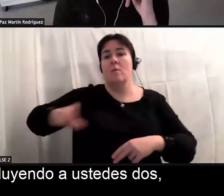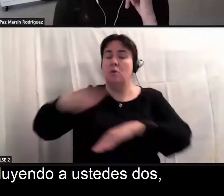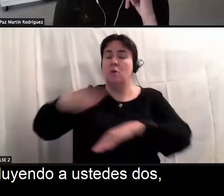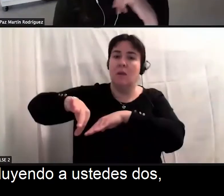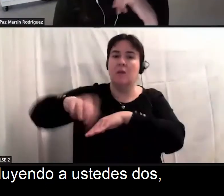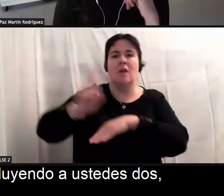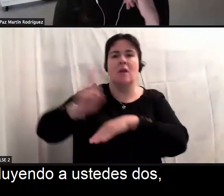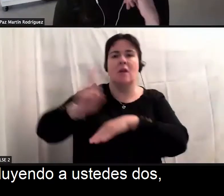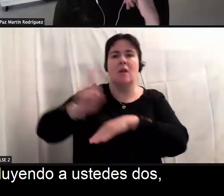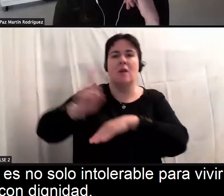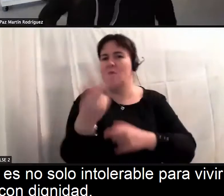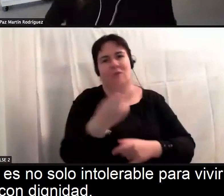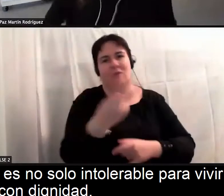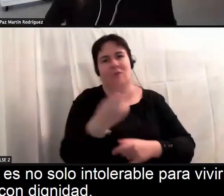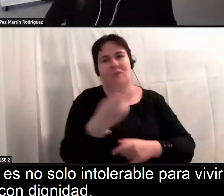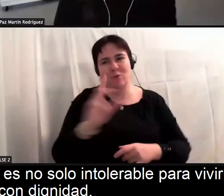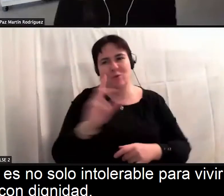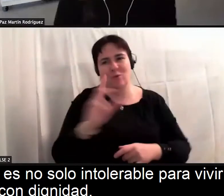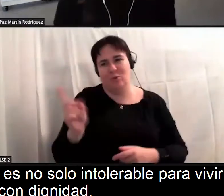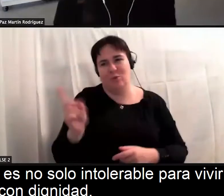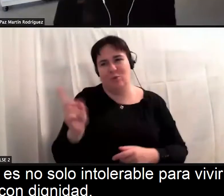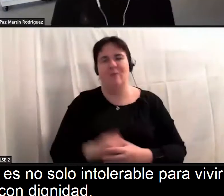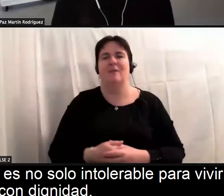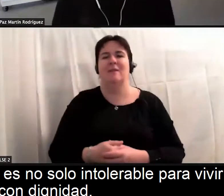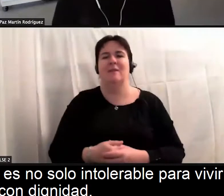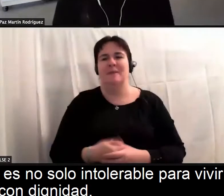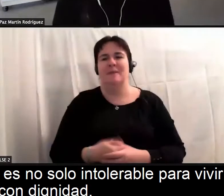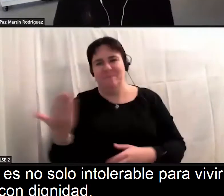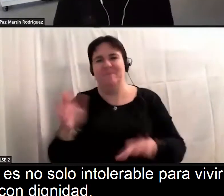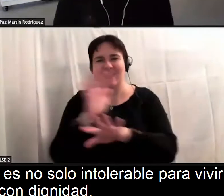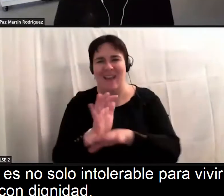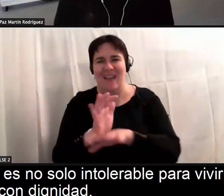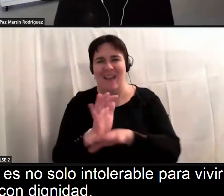dos, pero muchos de nuestros colegas, que es